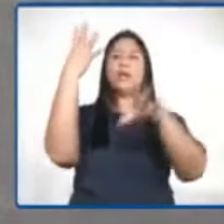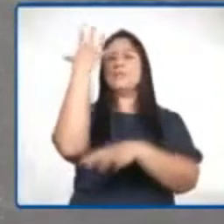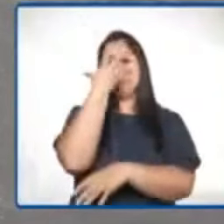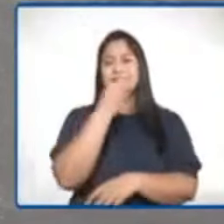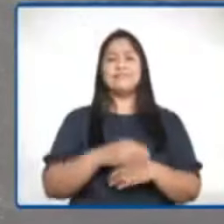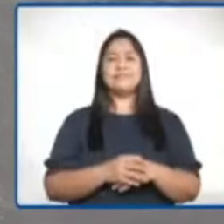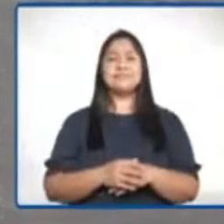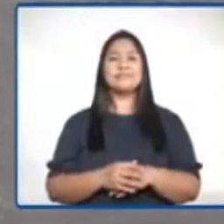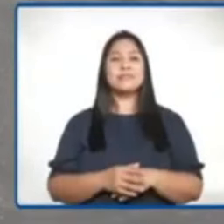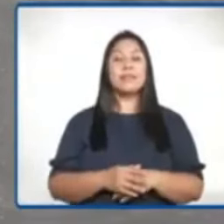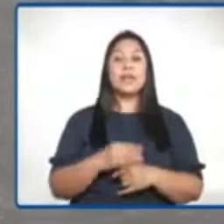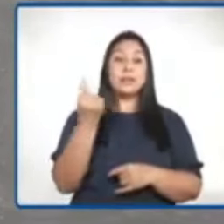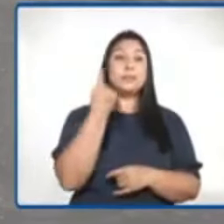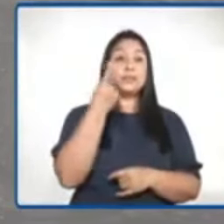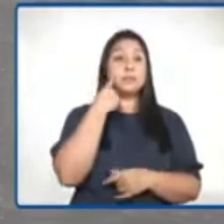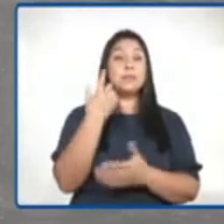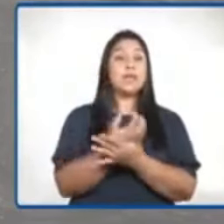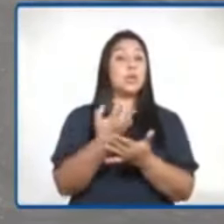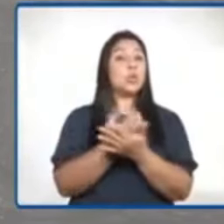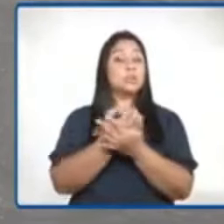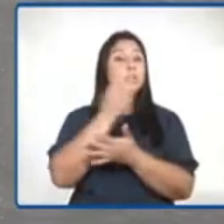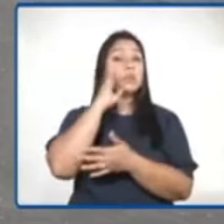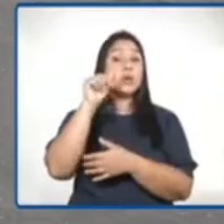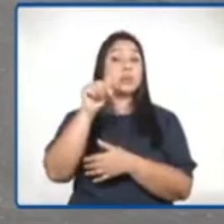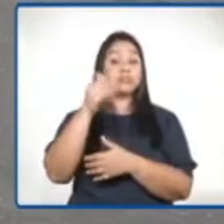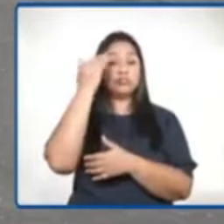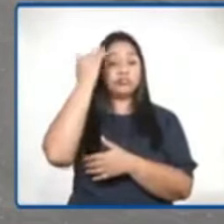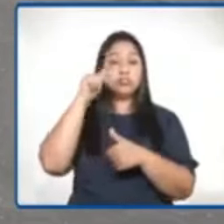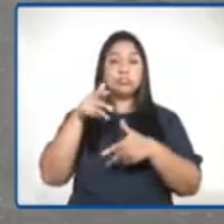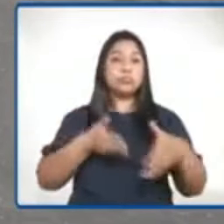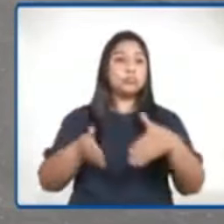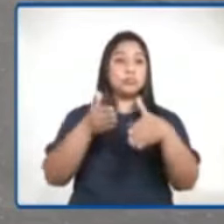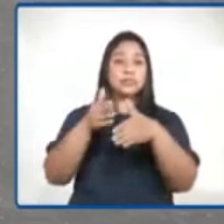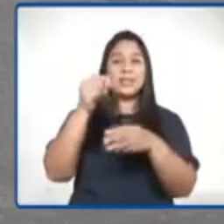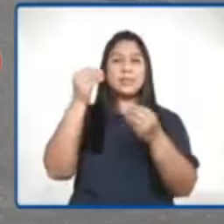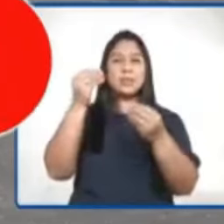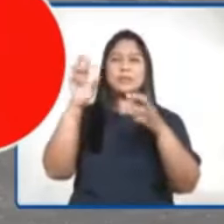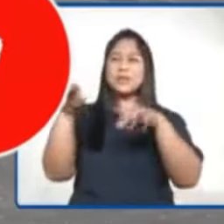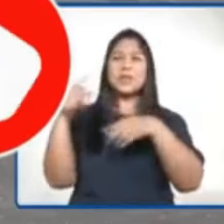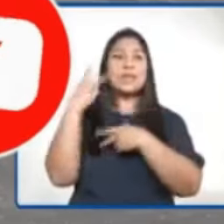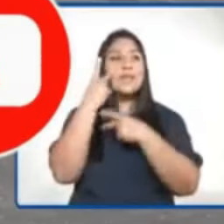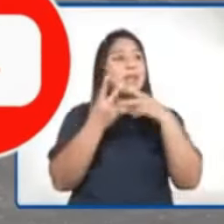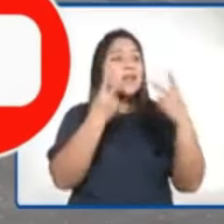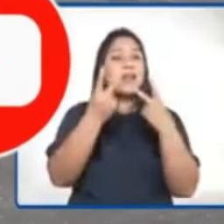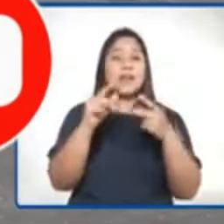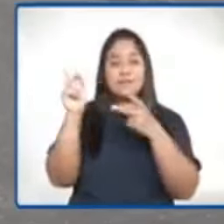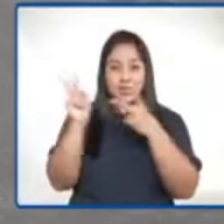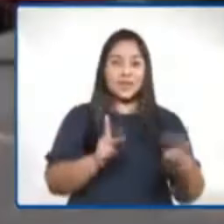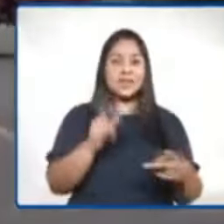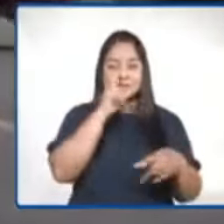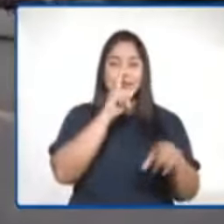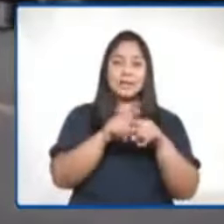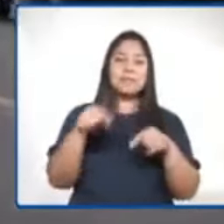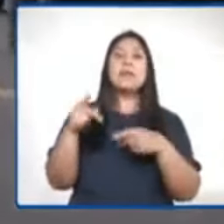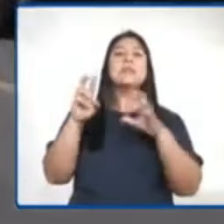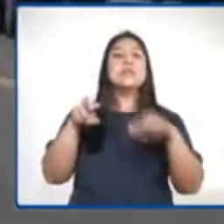la economía, porque gracias a esta carretera mucho comerciante viene a visitarnos, e incluso